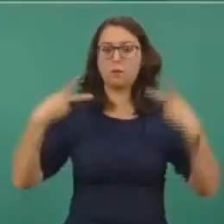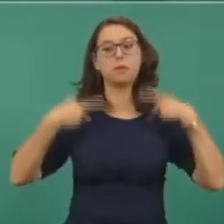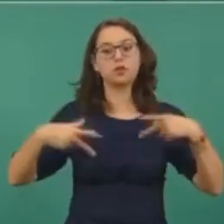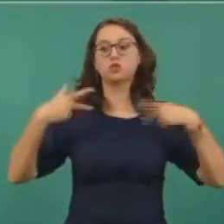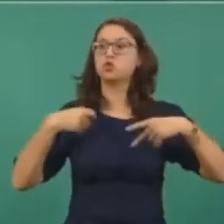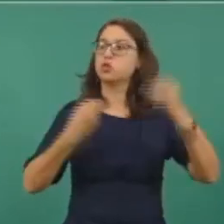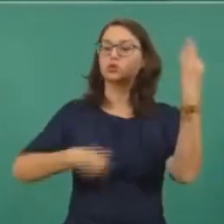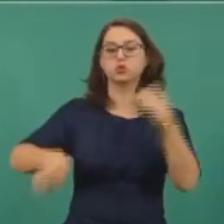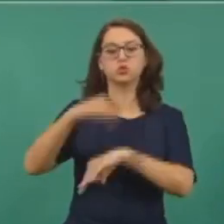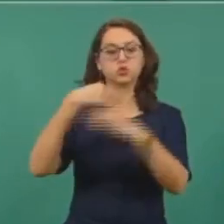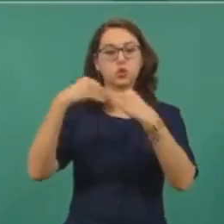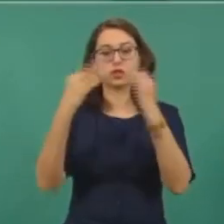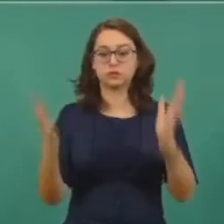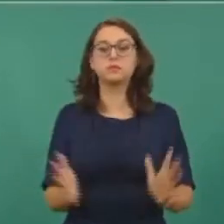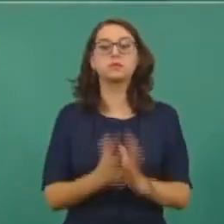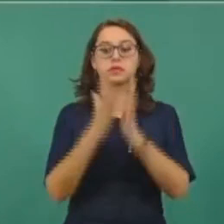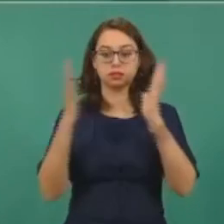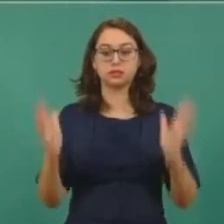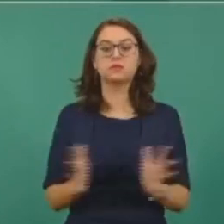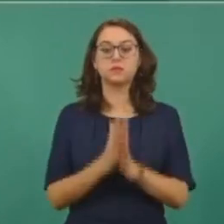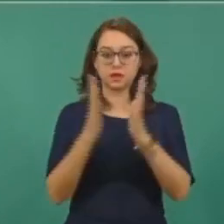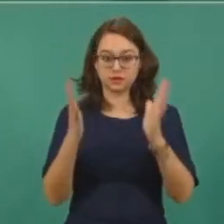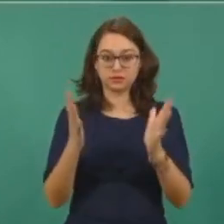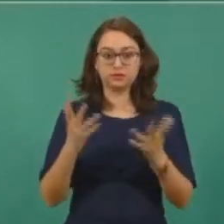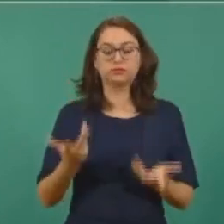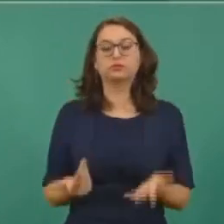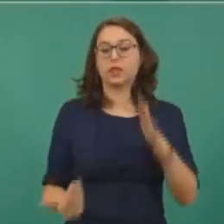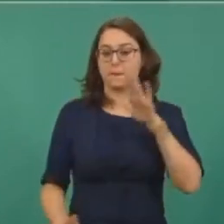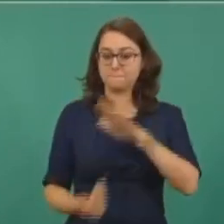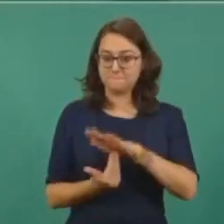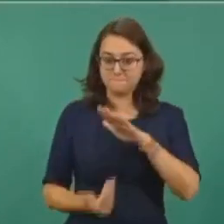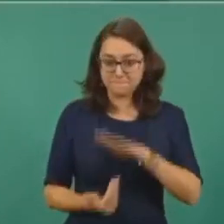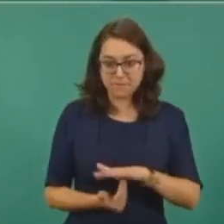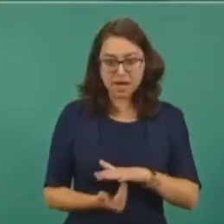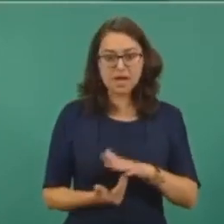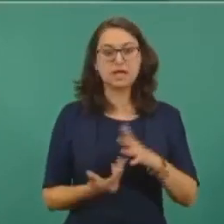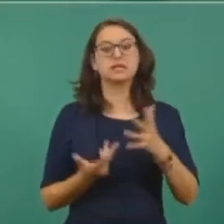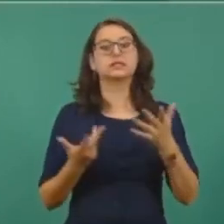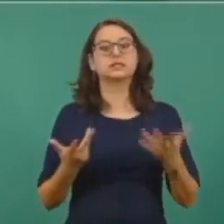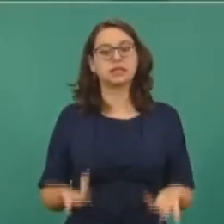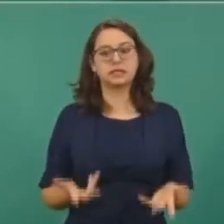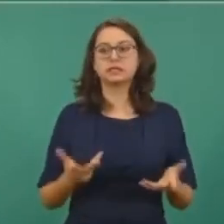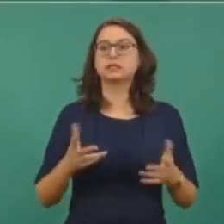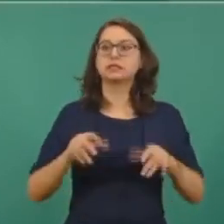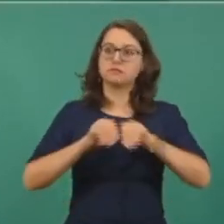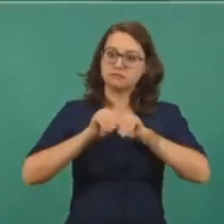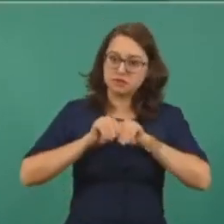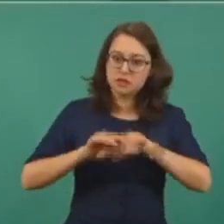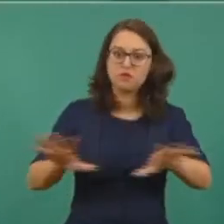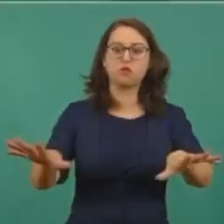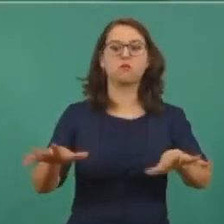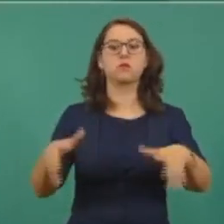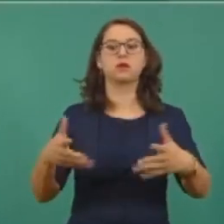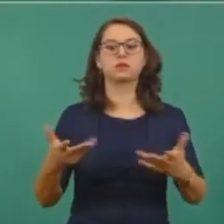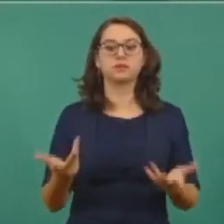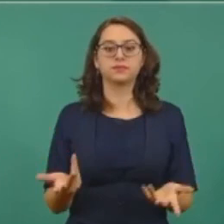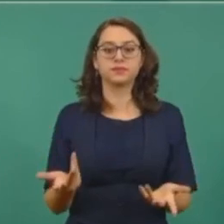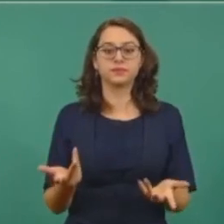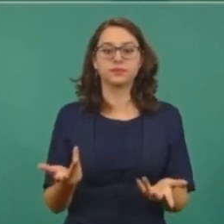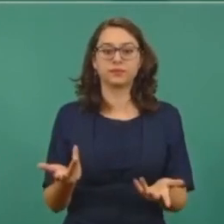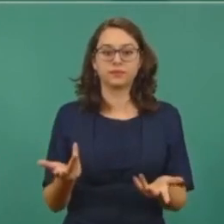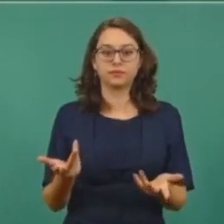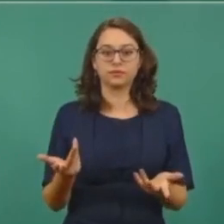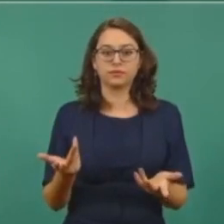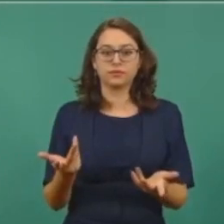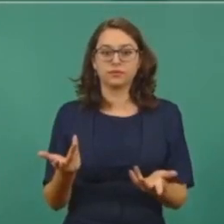ciudadanos participar, acercar las mesas a donde vive la gente, informar, dar